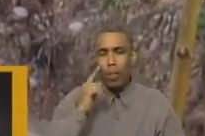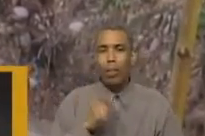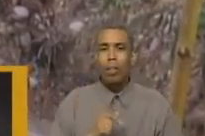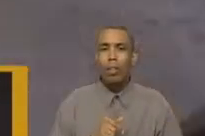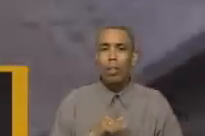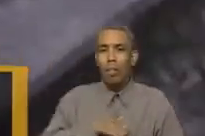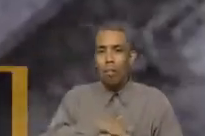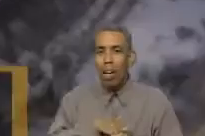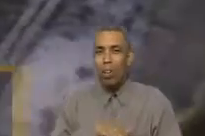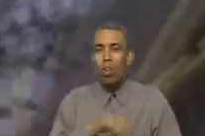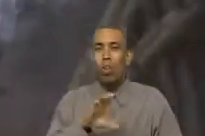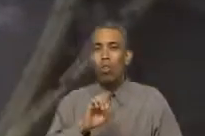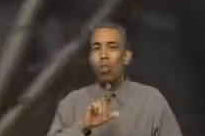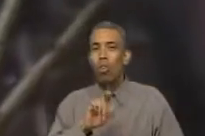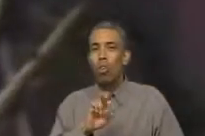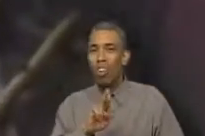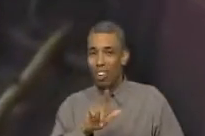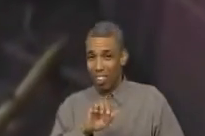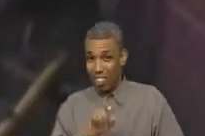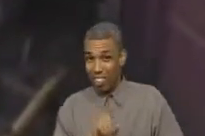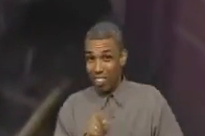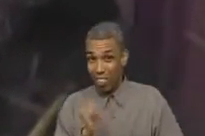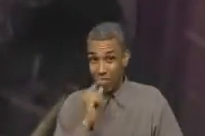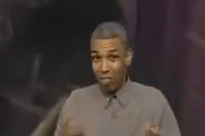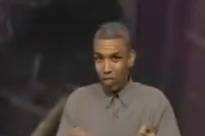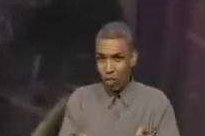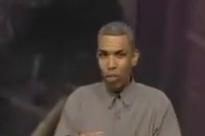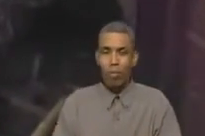del Paraíso, en la Comuna 7 de la ciudad.